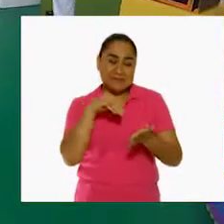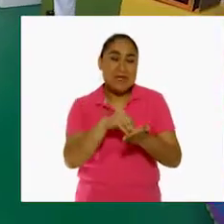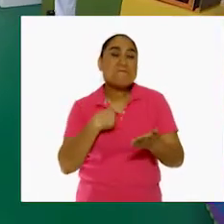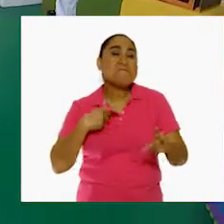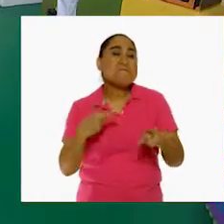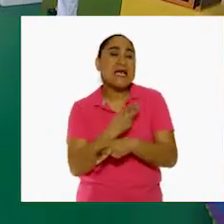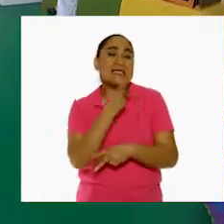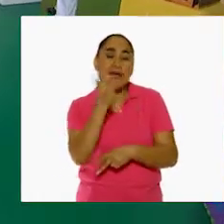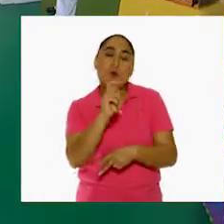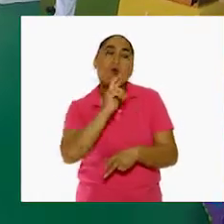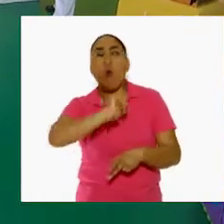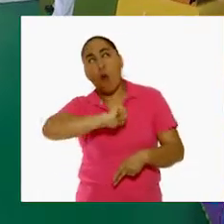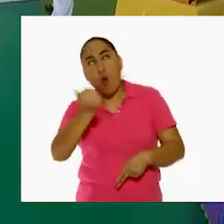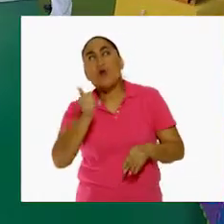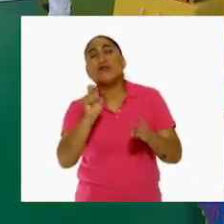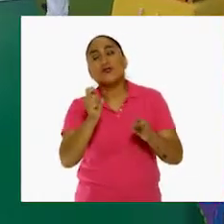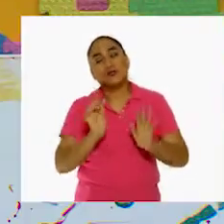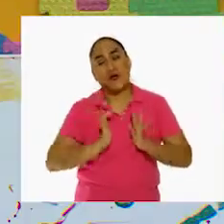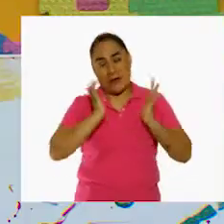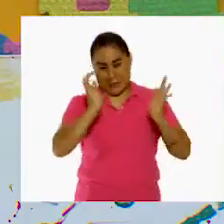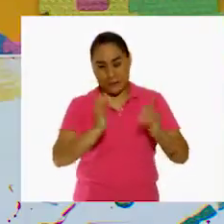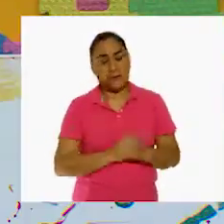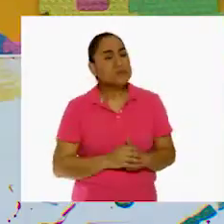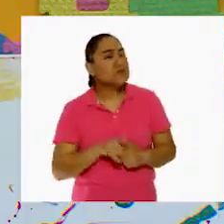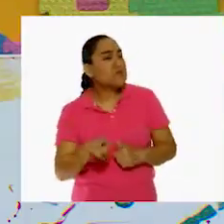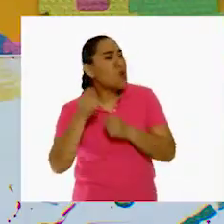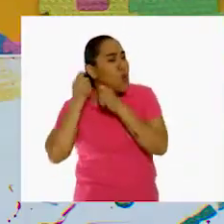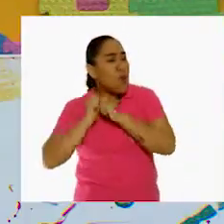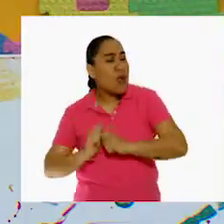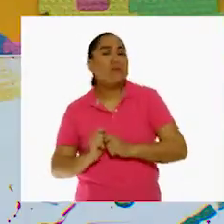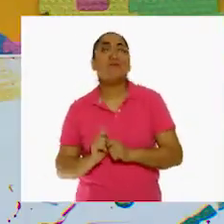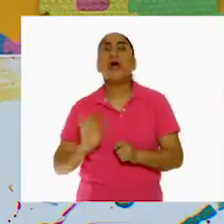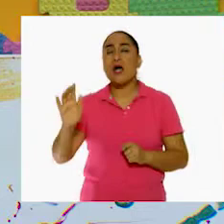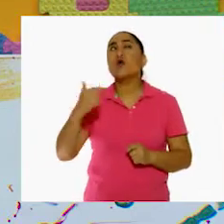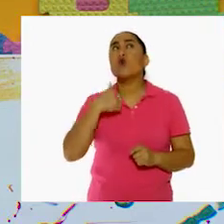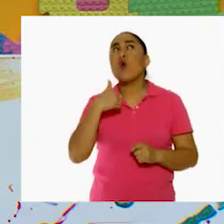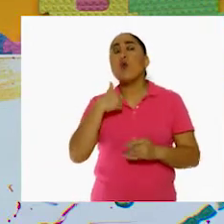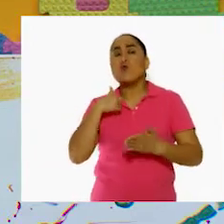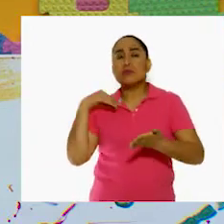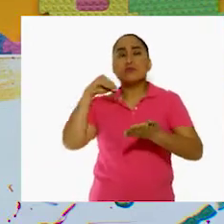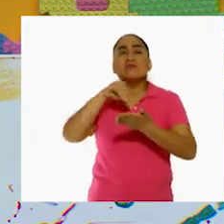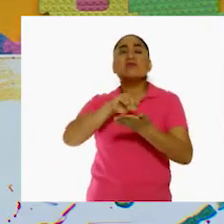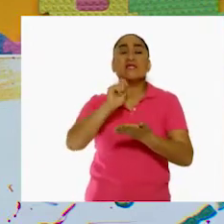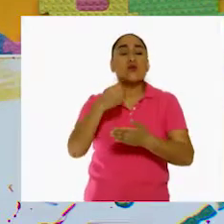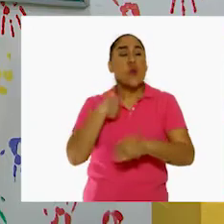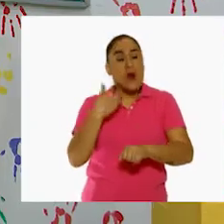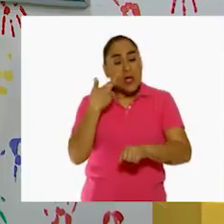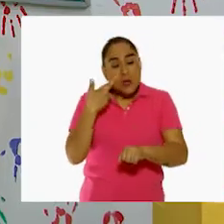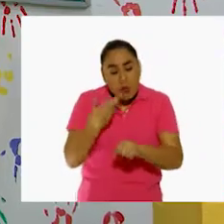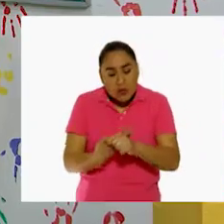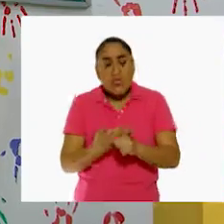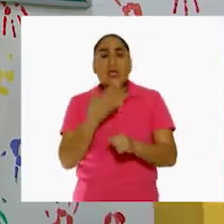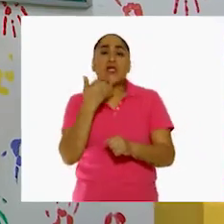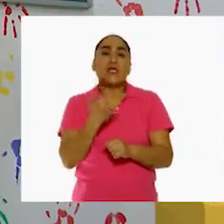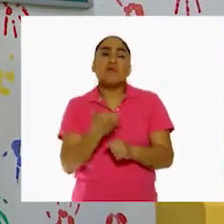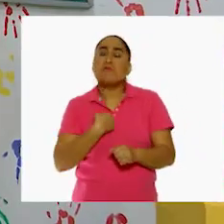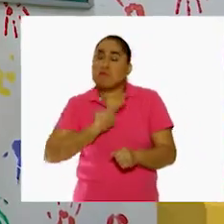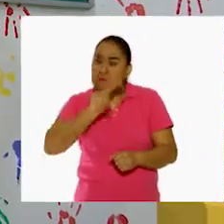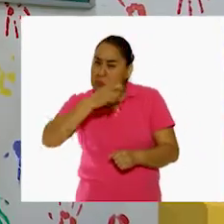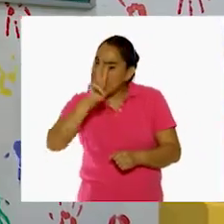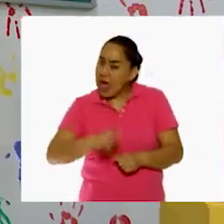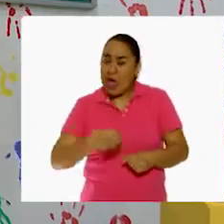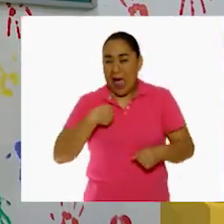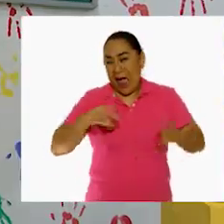Gloria? Yo voy a poner que soy responsable y sincera. Muy bien, Gloria. Esas también son grandes cualidades, ¿eh?